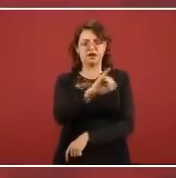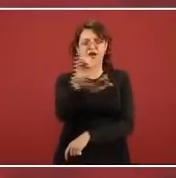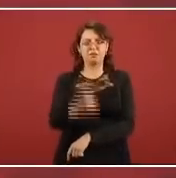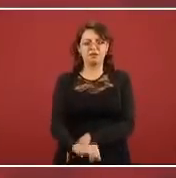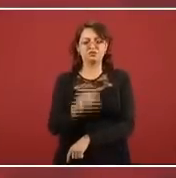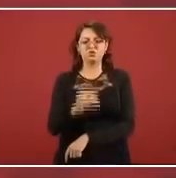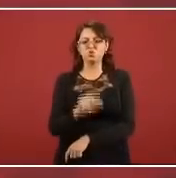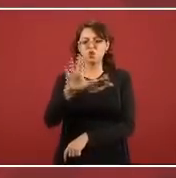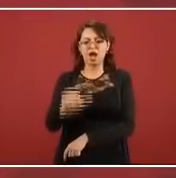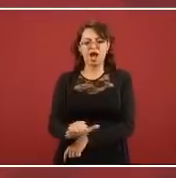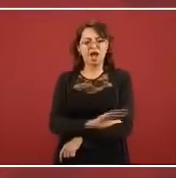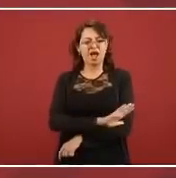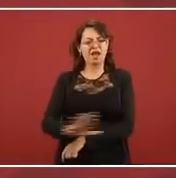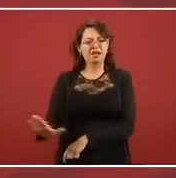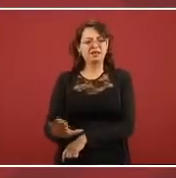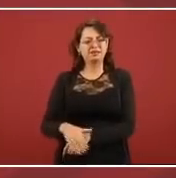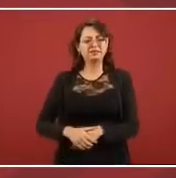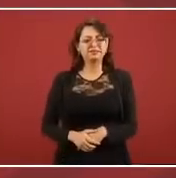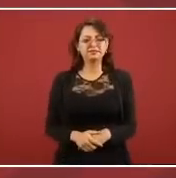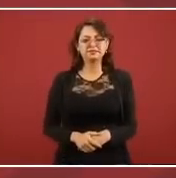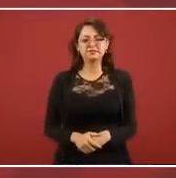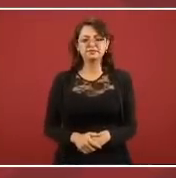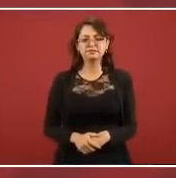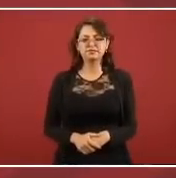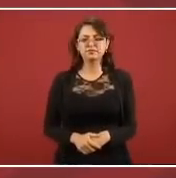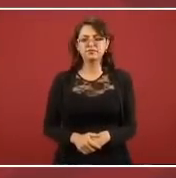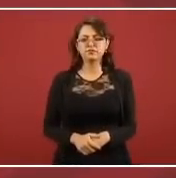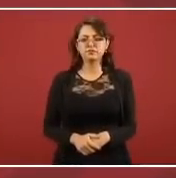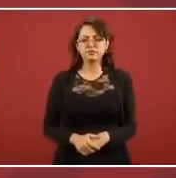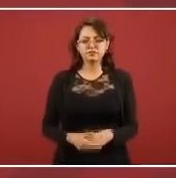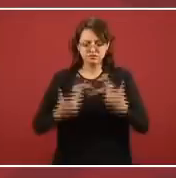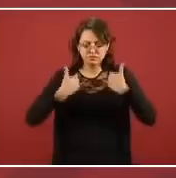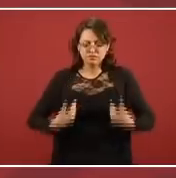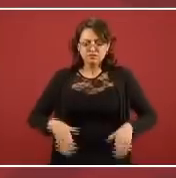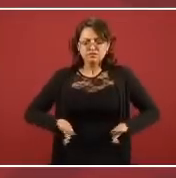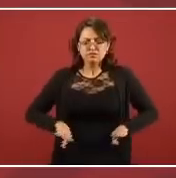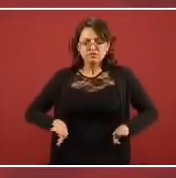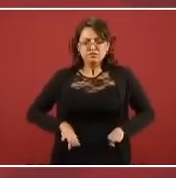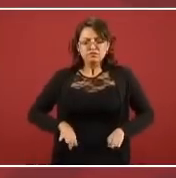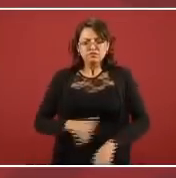Nunca lo hemos hecho. Es un asunto de principios.